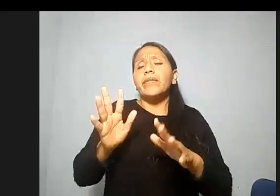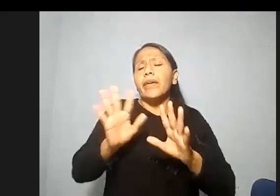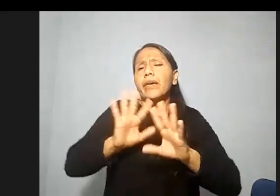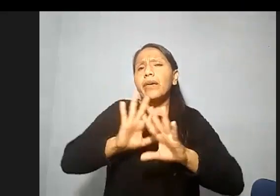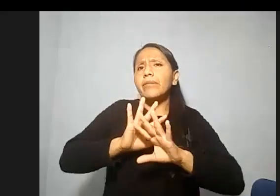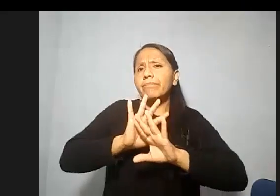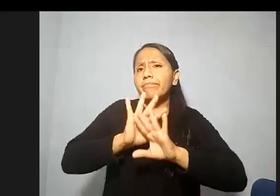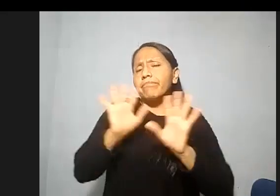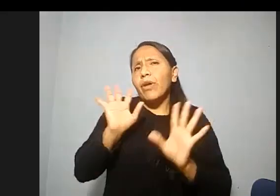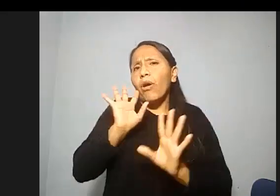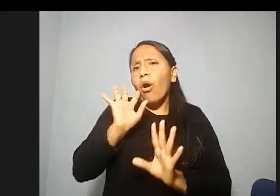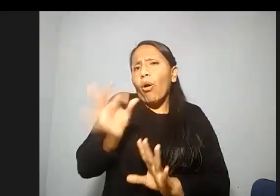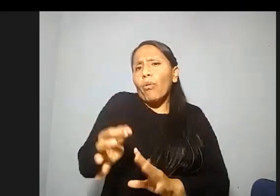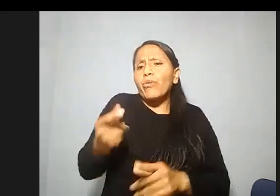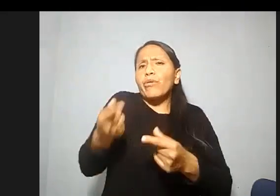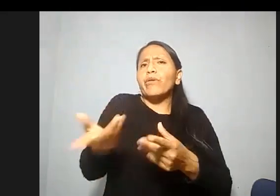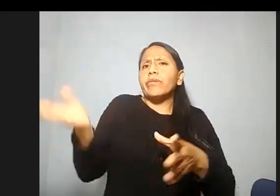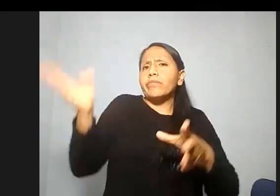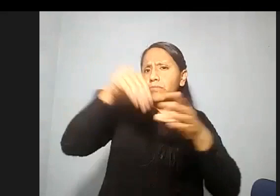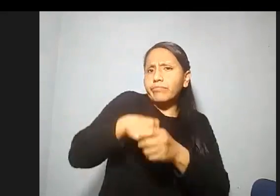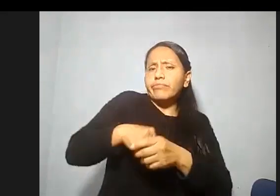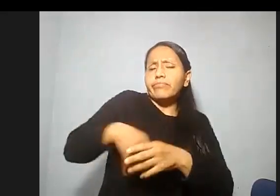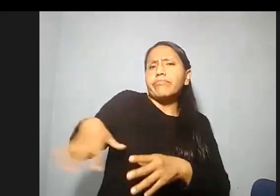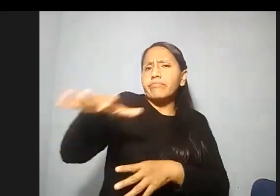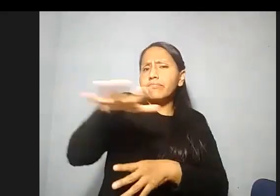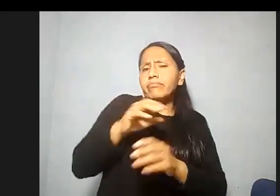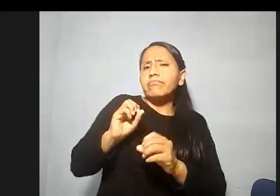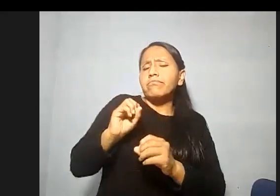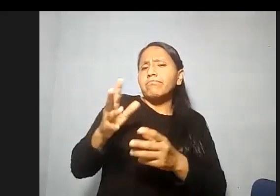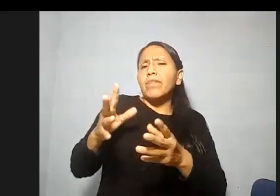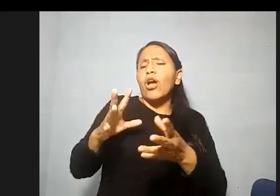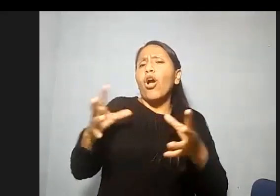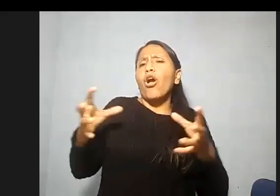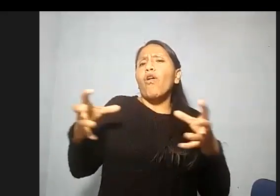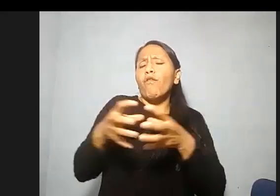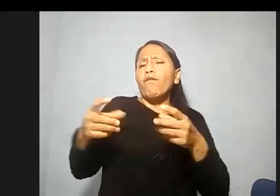esto que denominamos conflicto armado en Colombia.